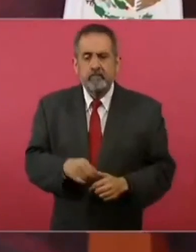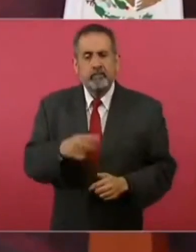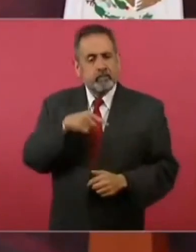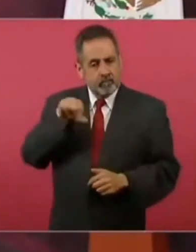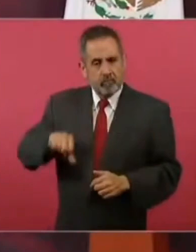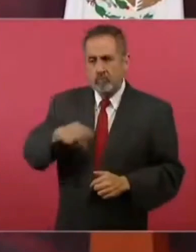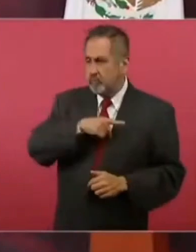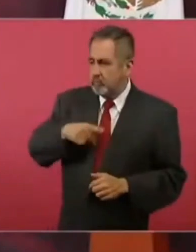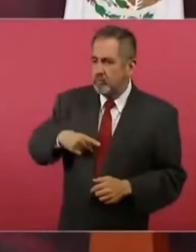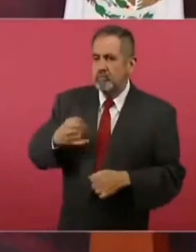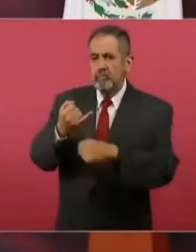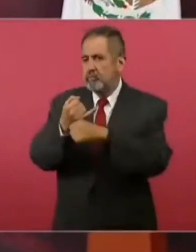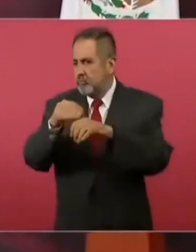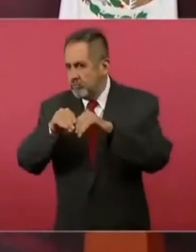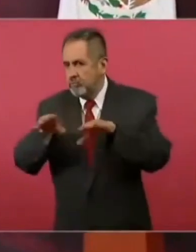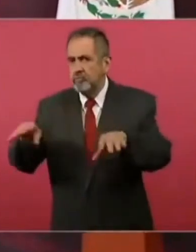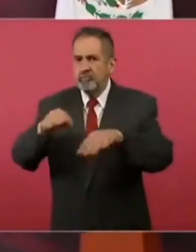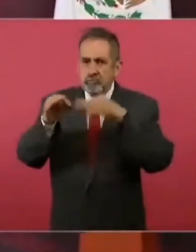informar,